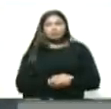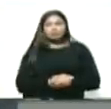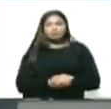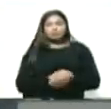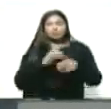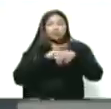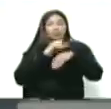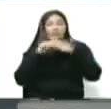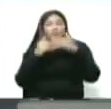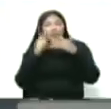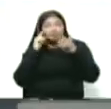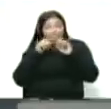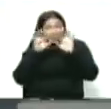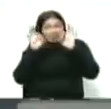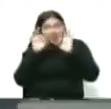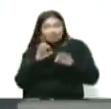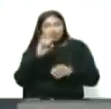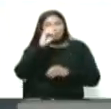real los casos.